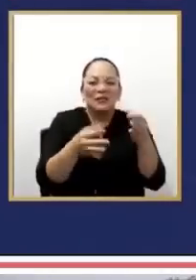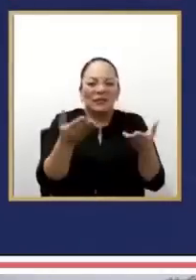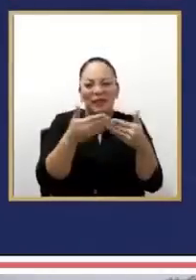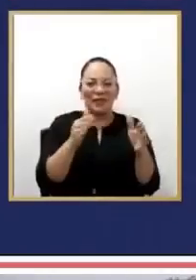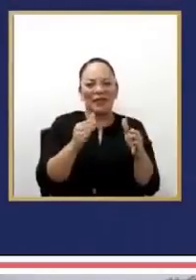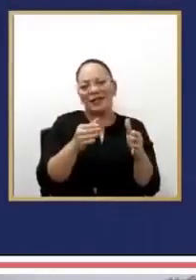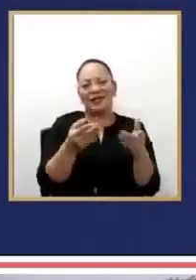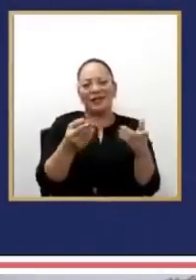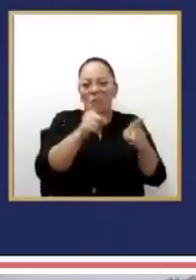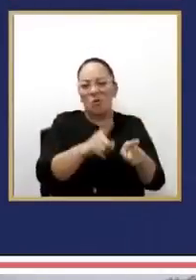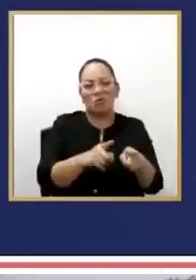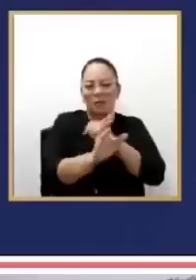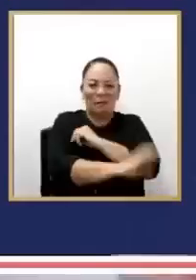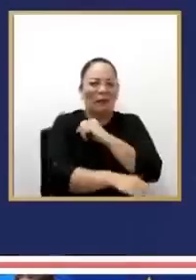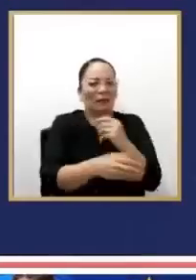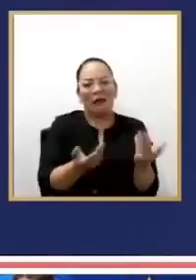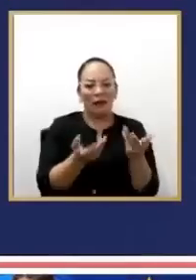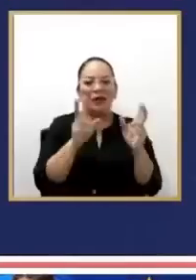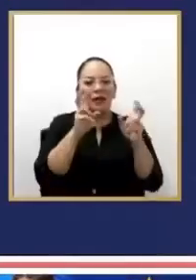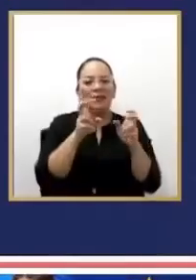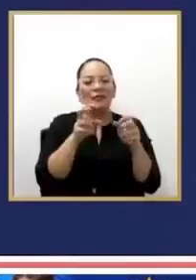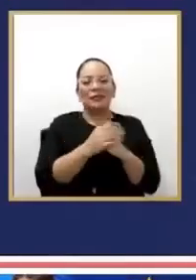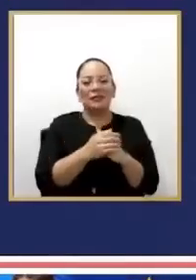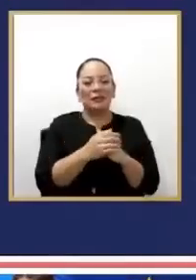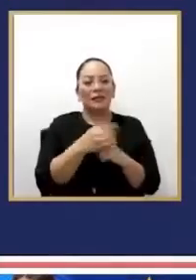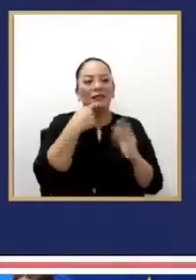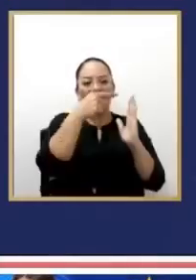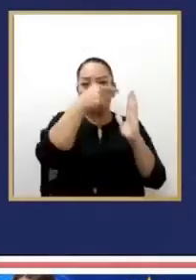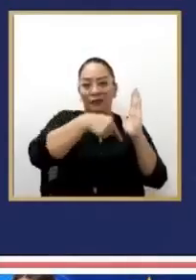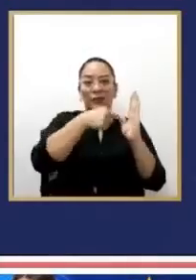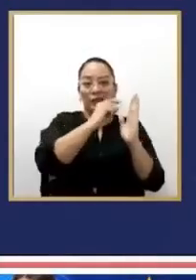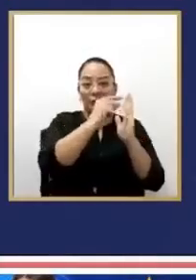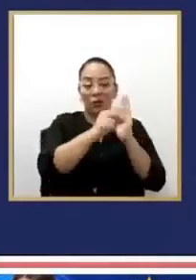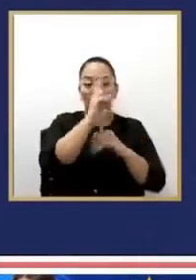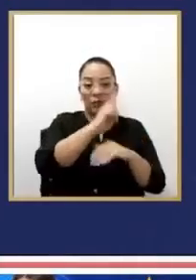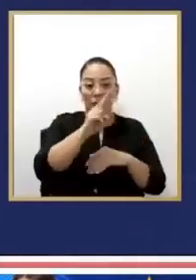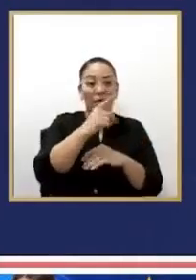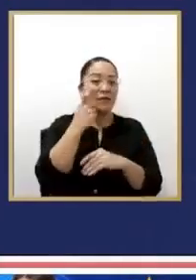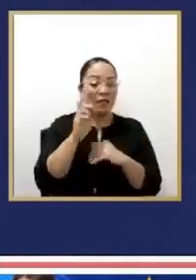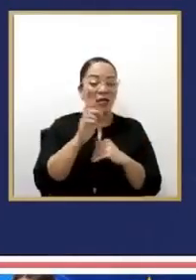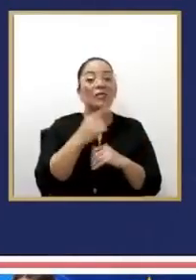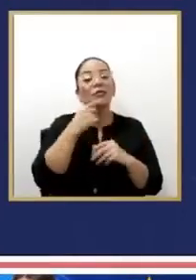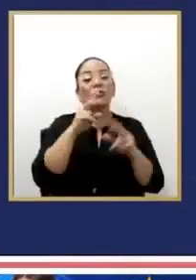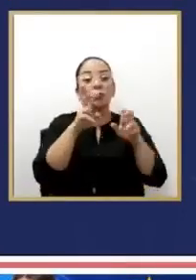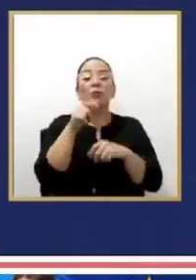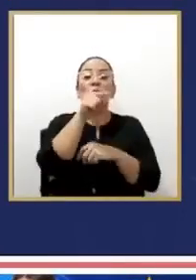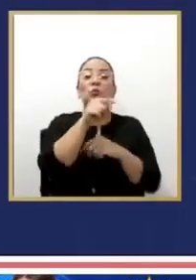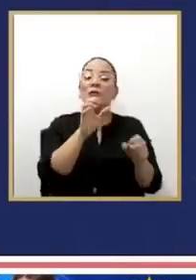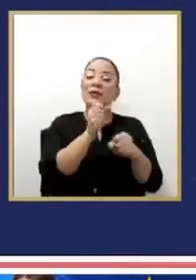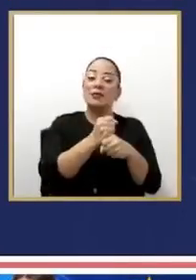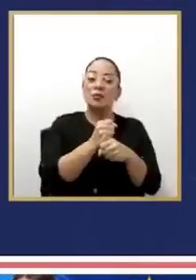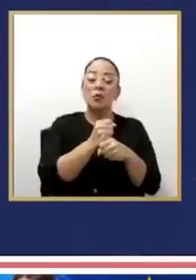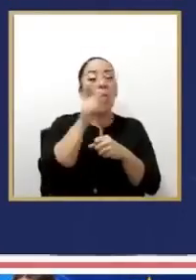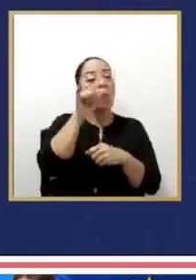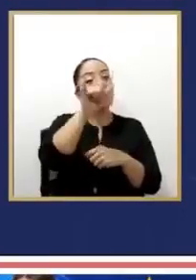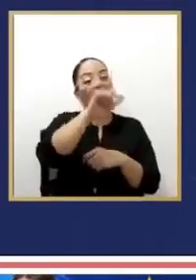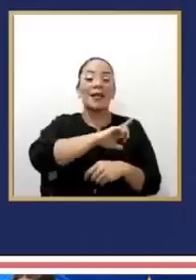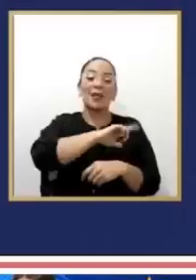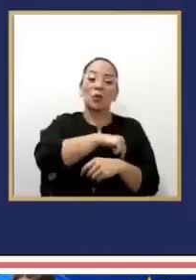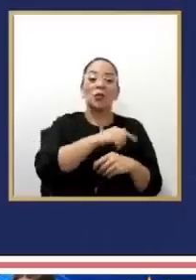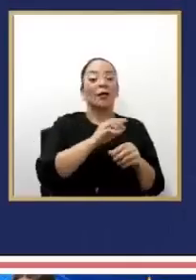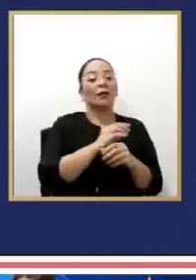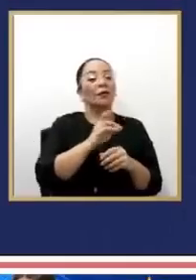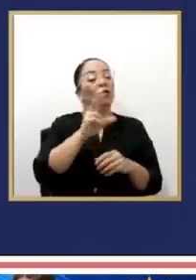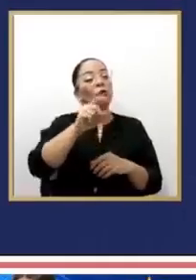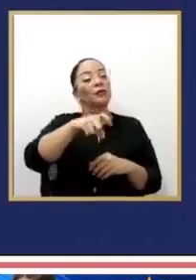causa penal porque usted, para el semanario Universidad y para la Fiscalía, usted hizo un viaje a Letonia sin tener